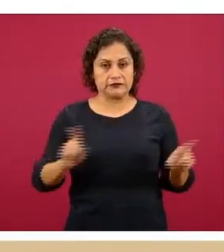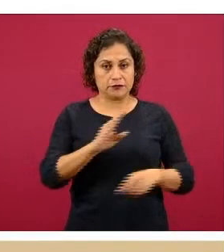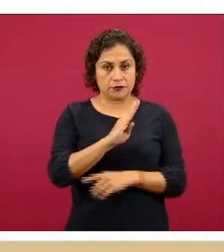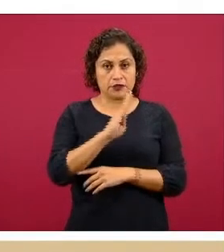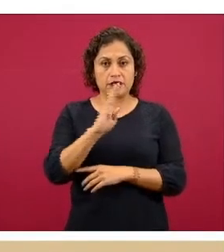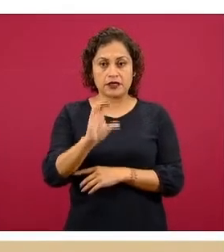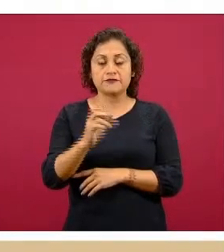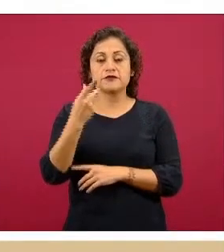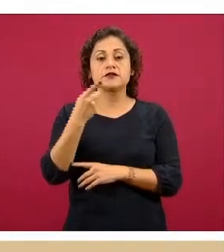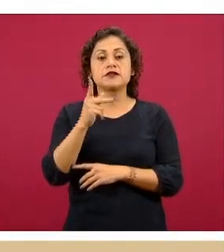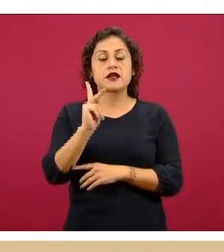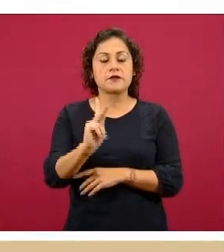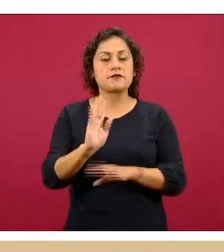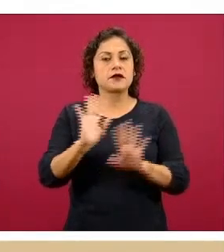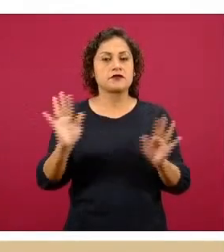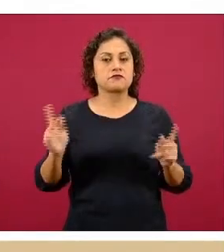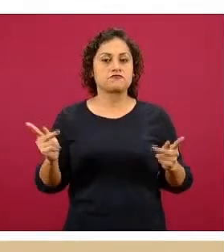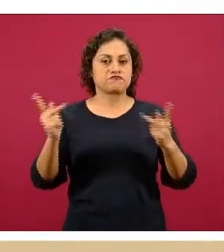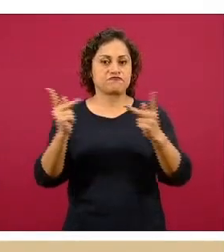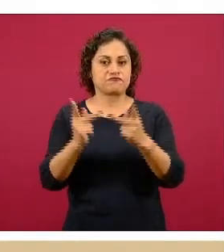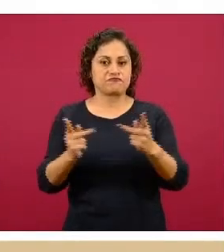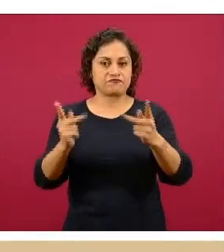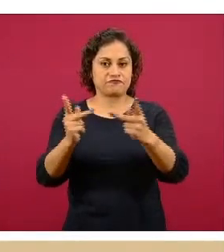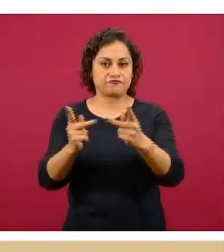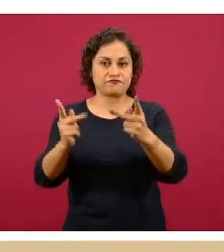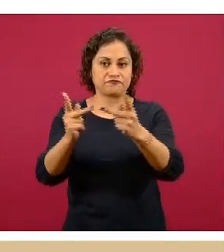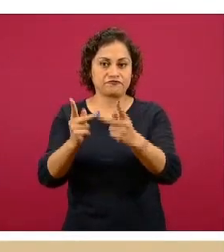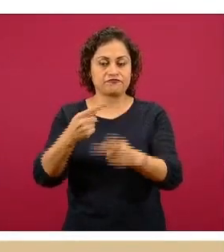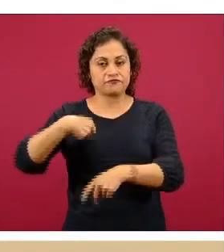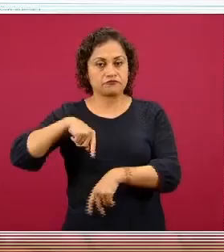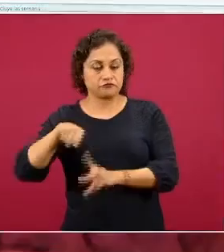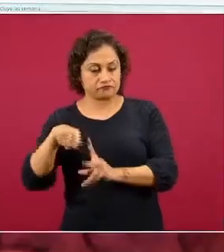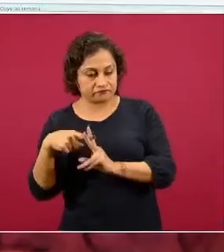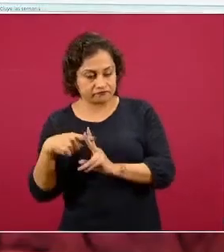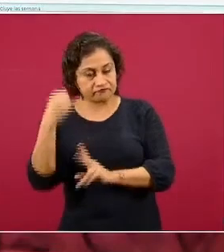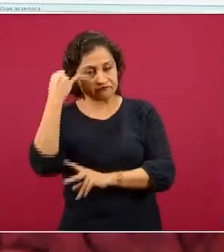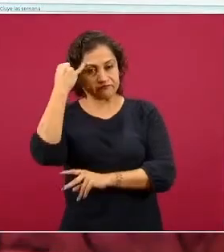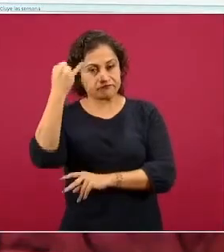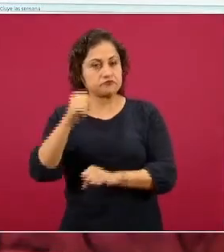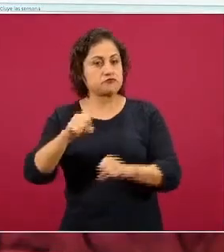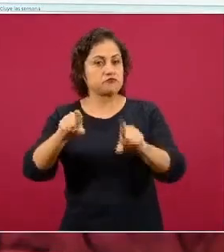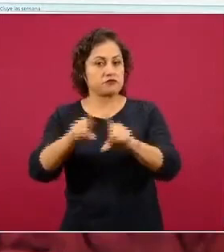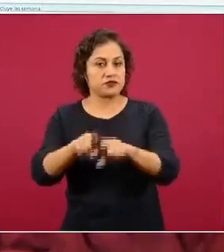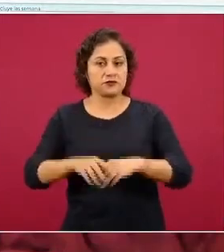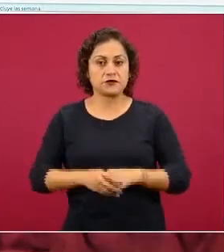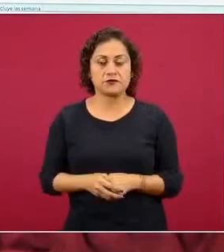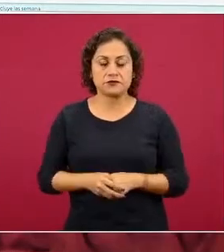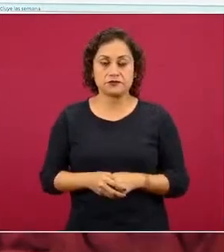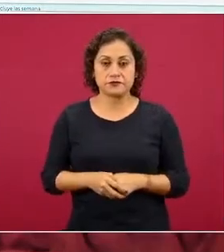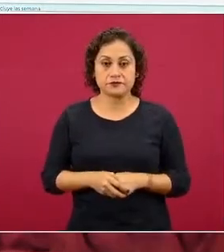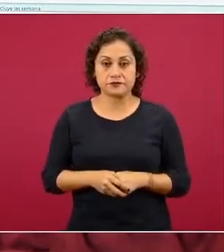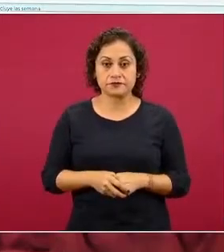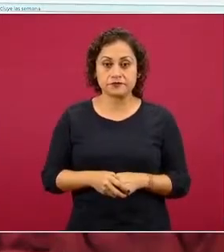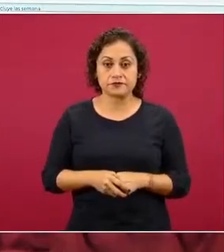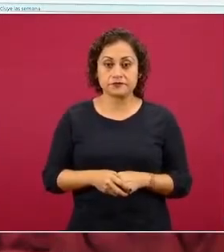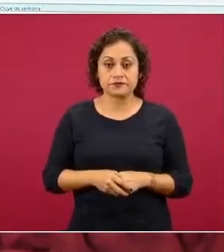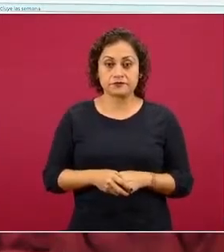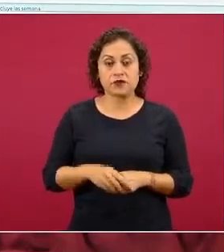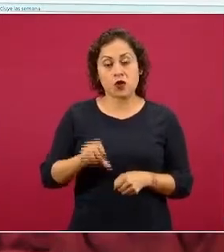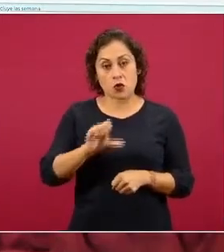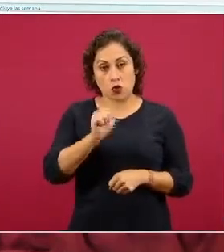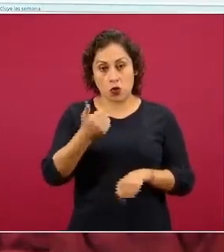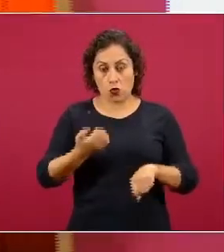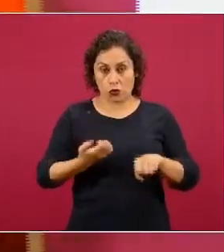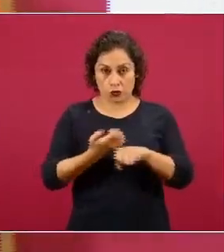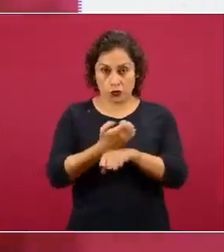semanas realmente estamos en el mismo rango de lo esperado de acuerdo a los últimos 5 años. También muy parecido